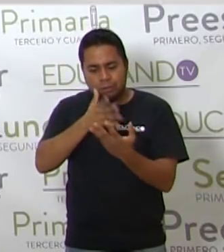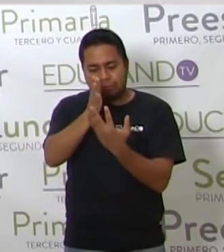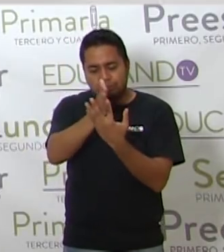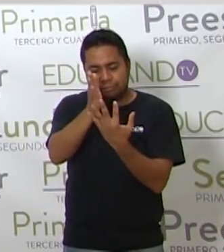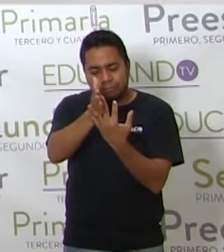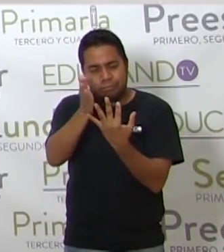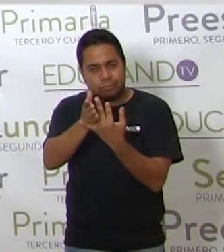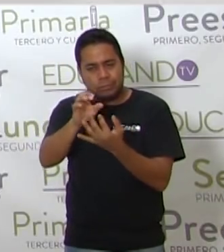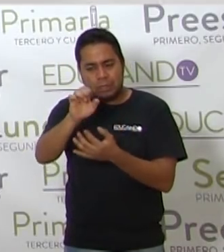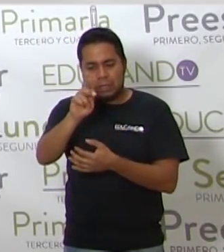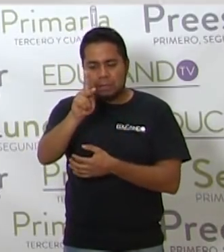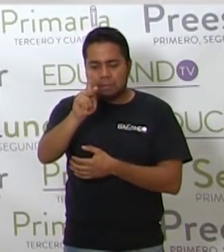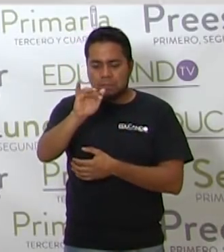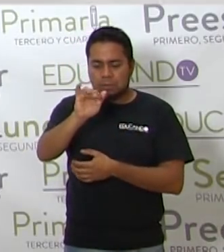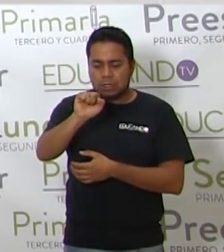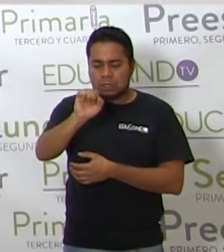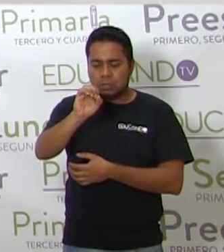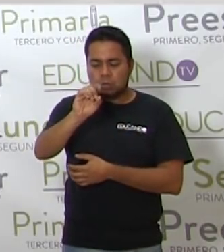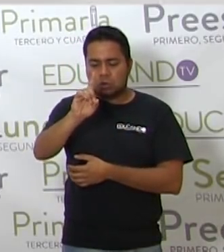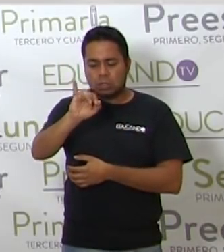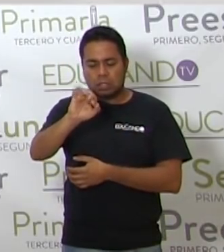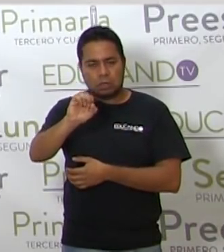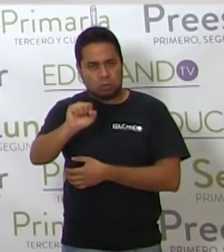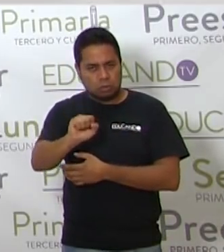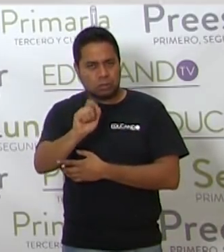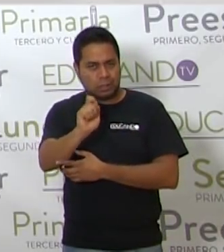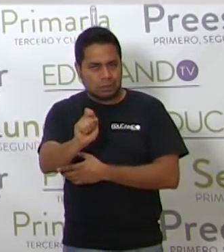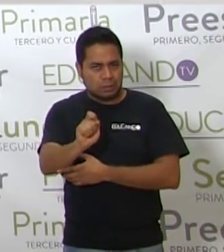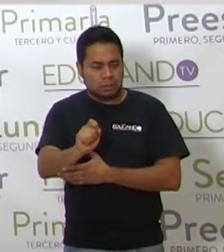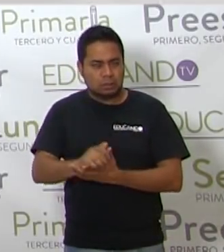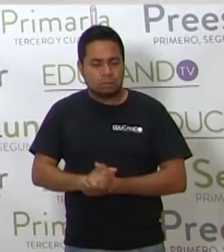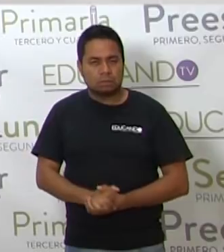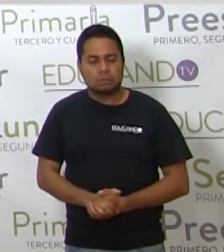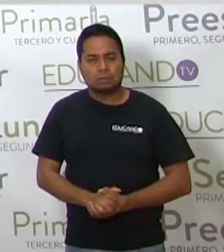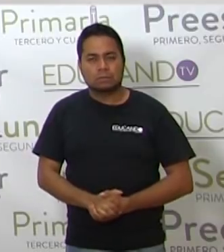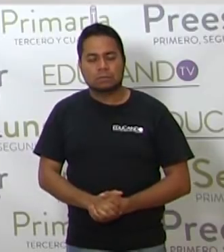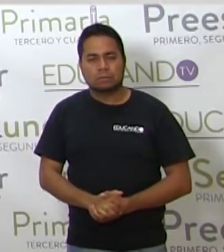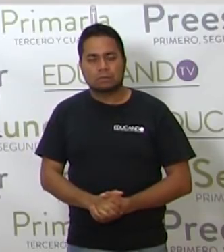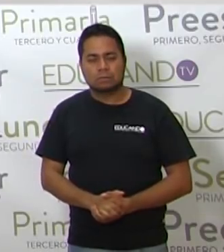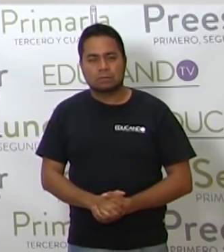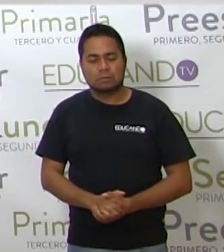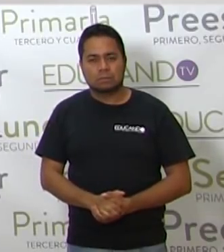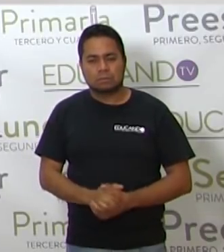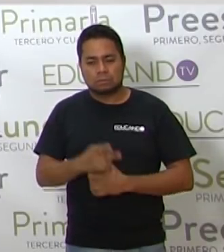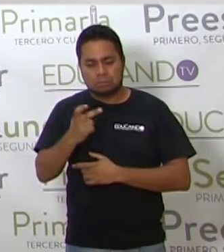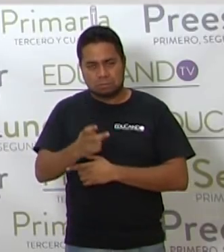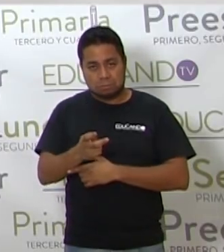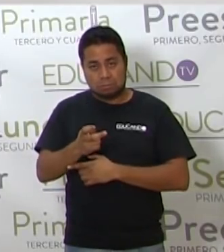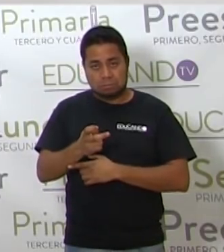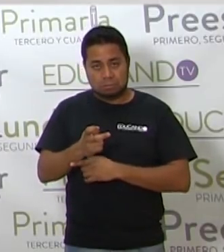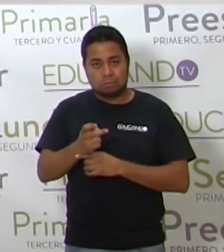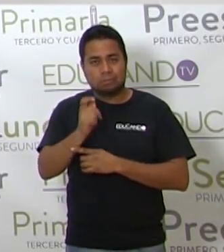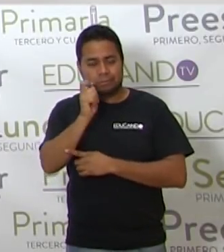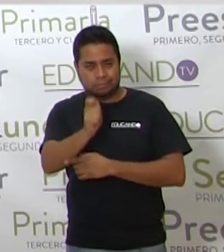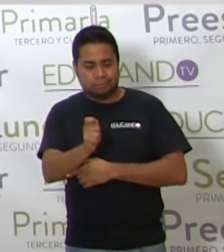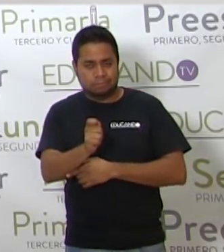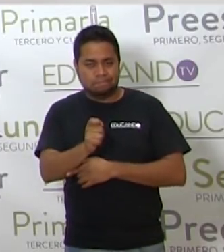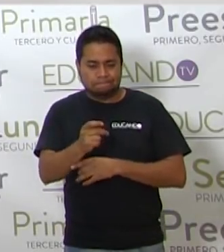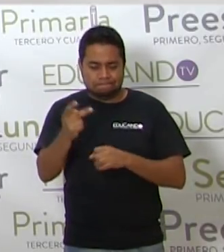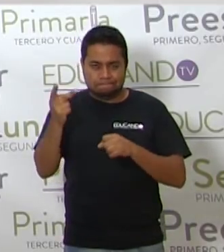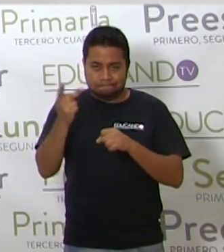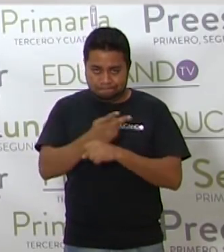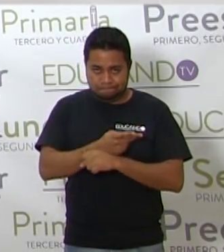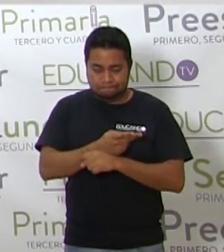estos episodios, muy importante, son aquellos que ocurren, ¿bien?,